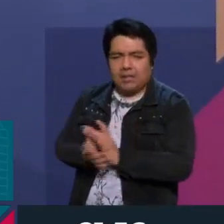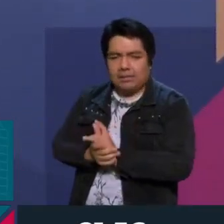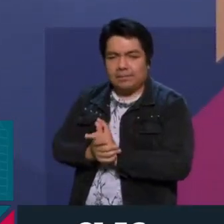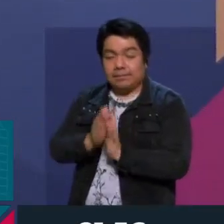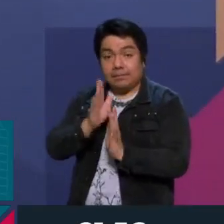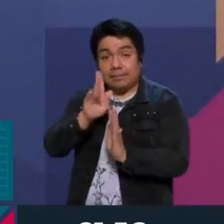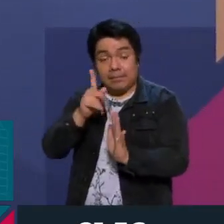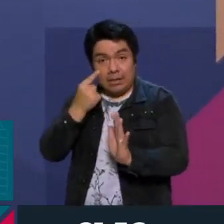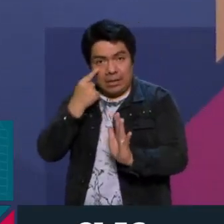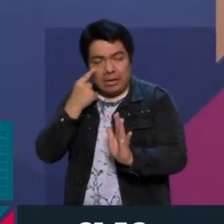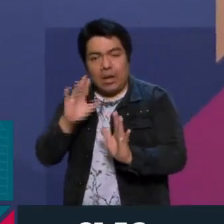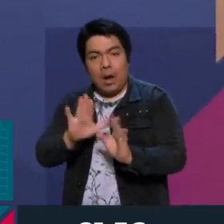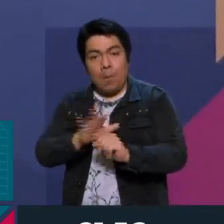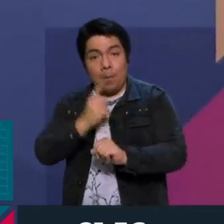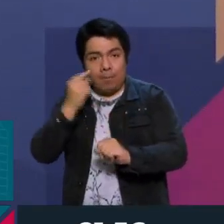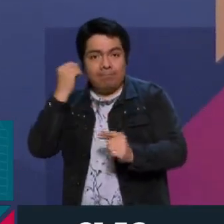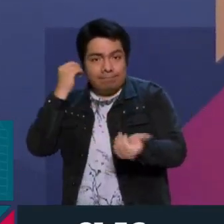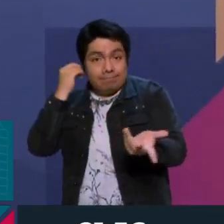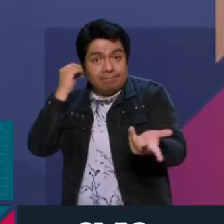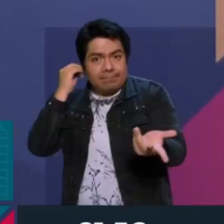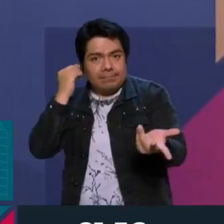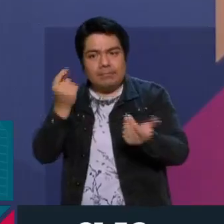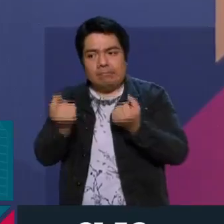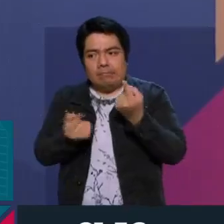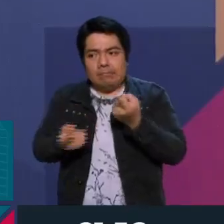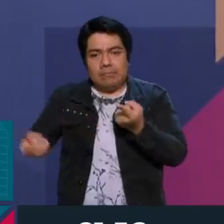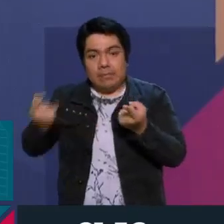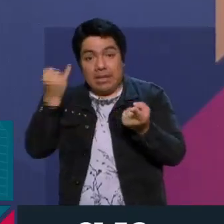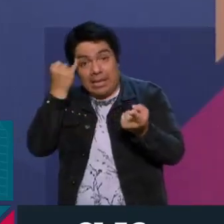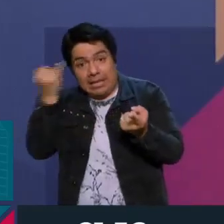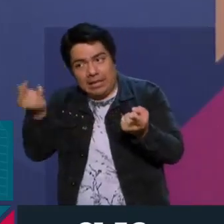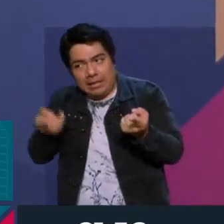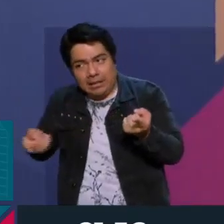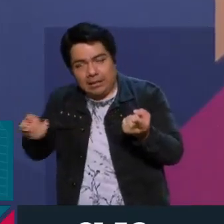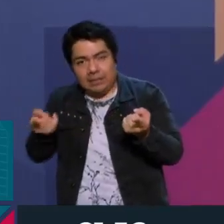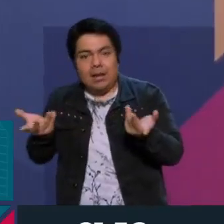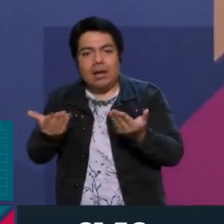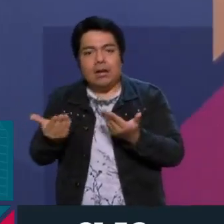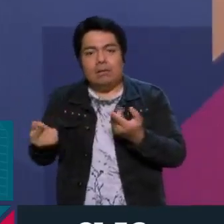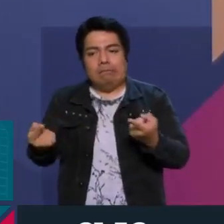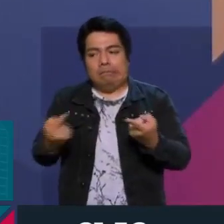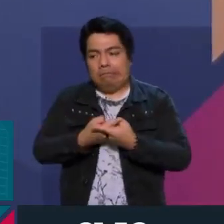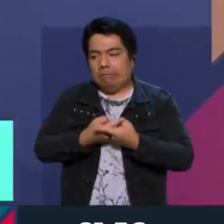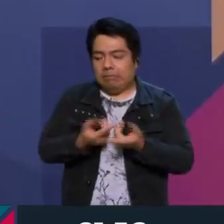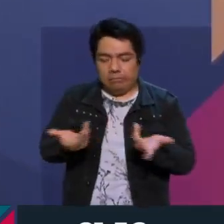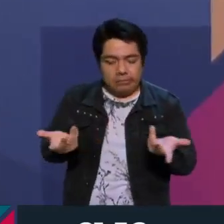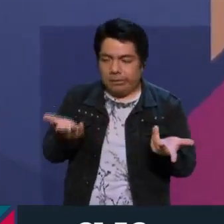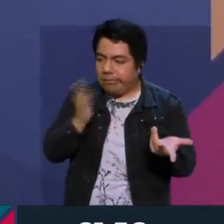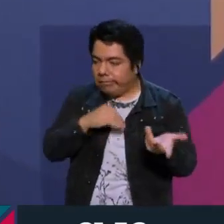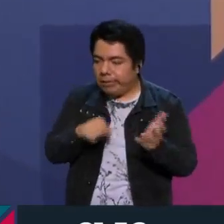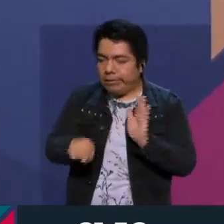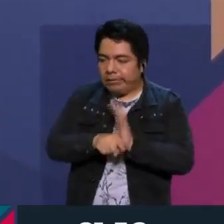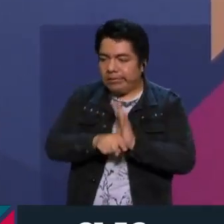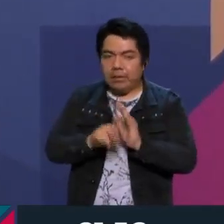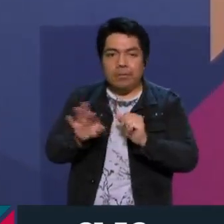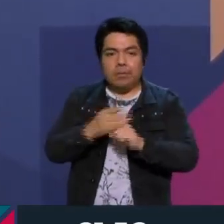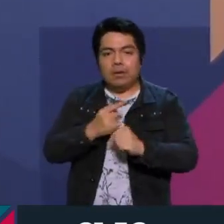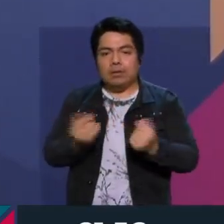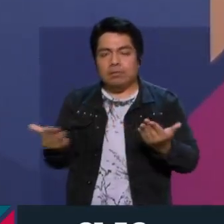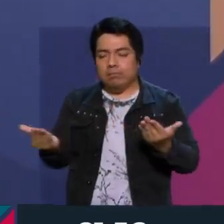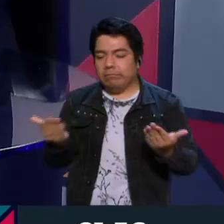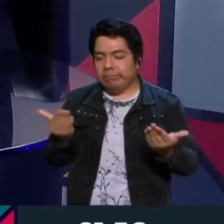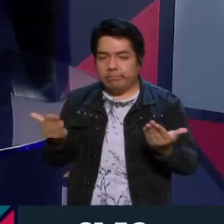que hacerlo porque al final de cuentas usan argumentos que no solamente son contraproducentes, porque inmediatamente hay el contrario, ¿no?